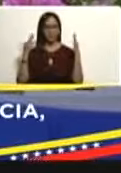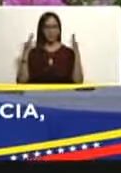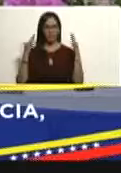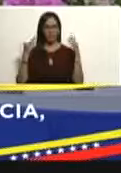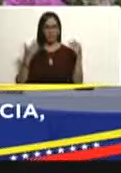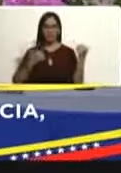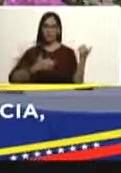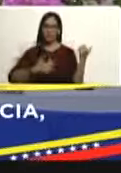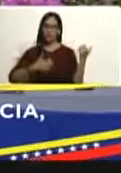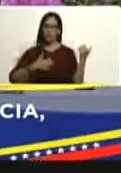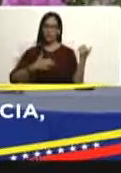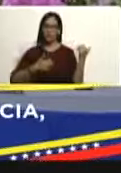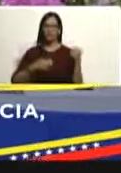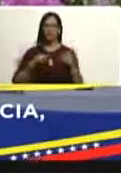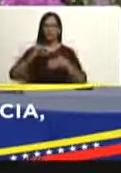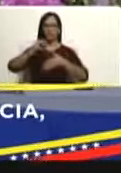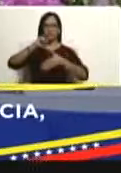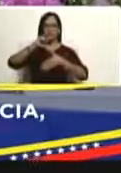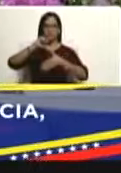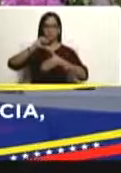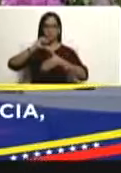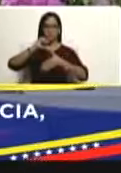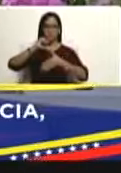Instrumentos Latinoamericanos,